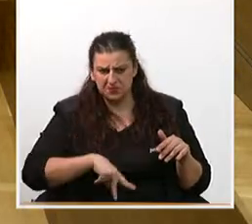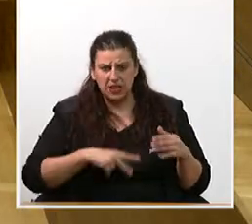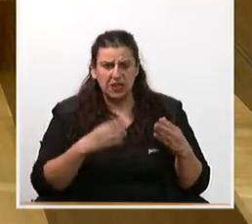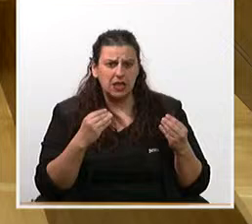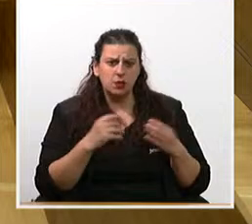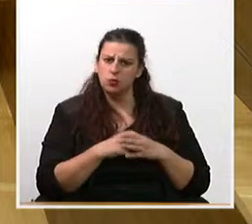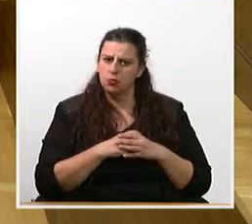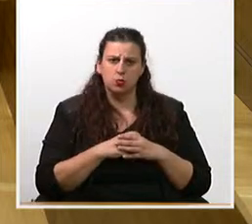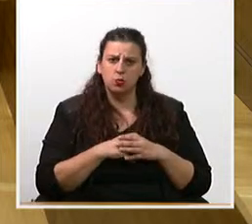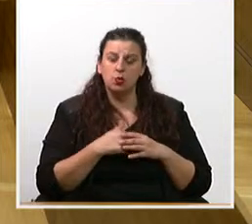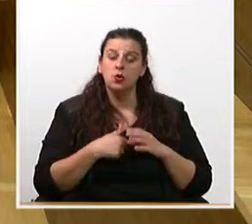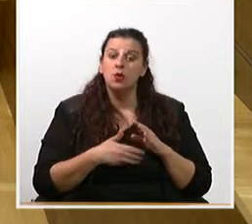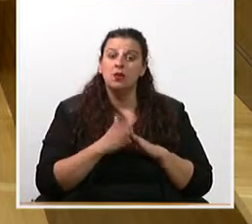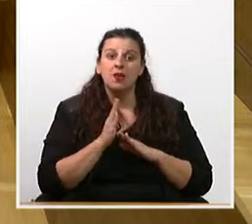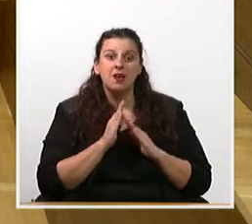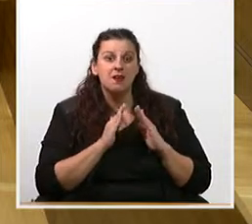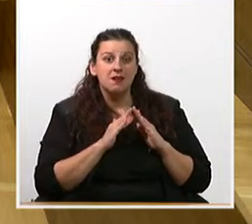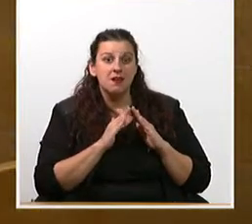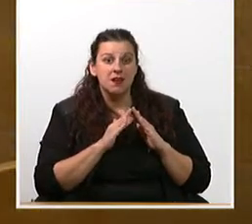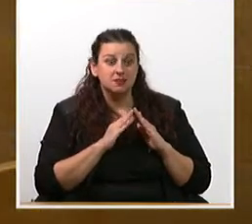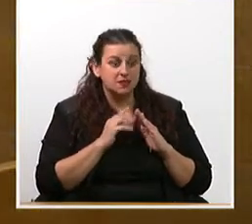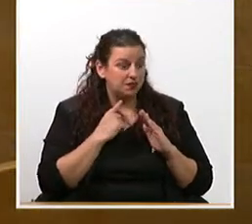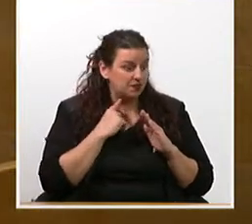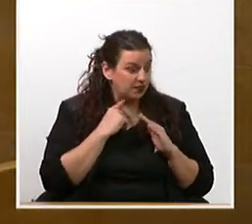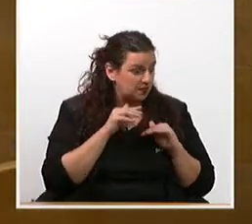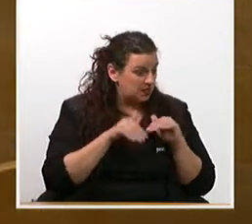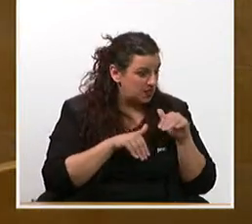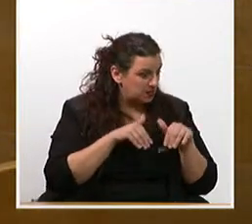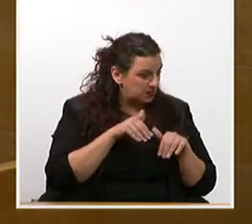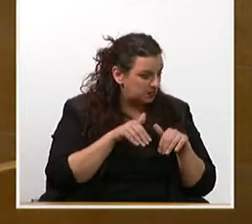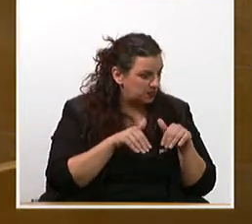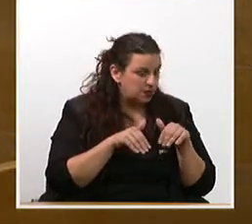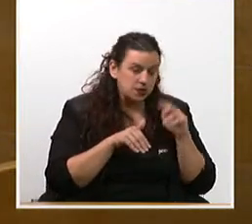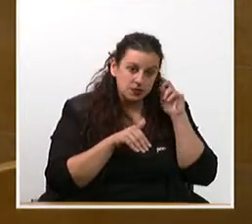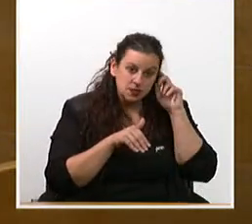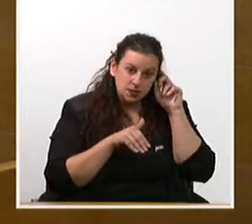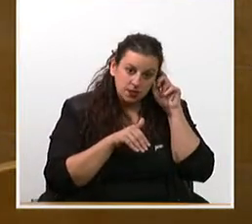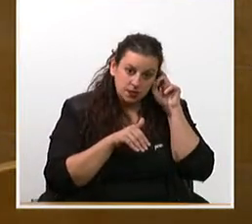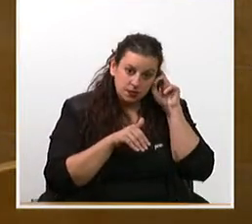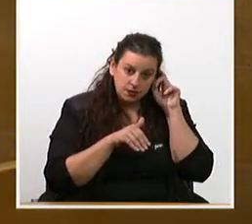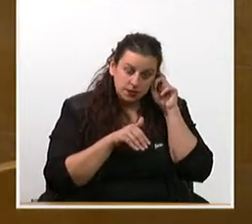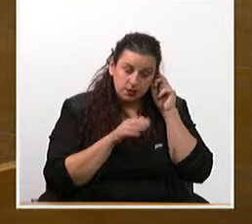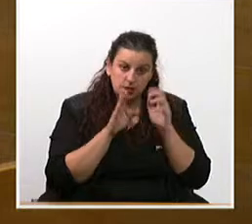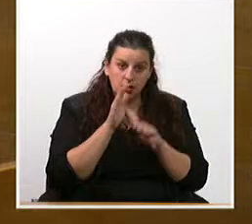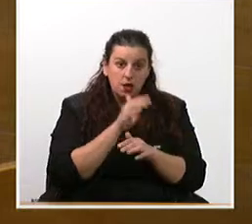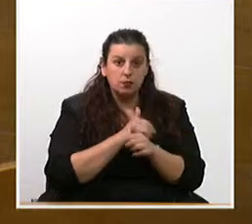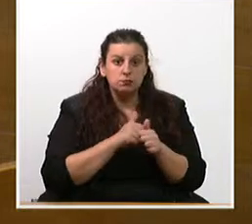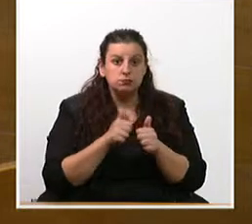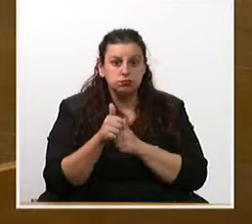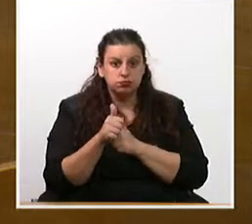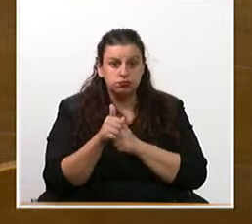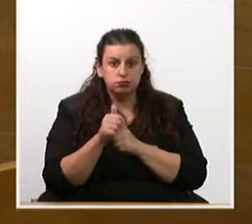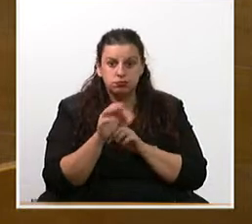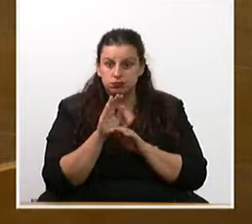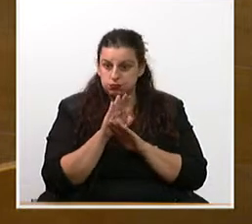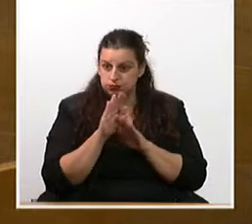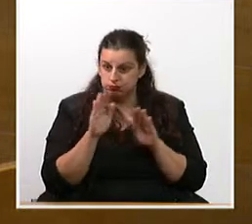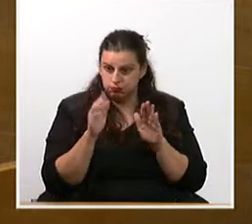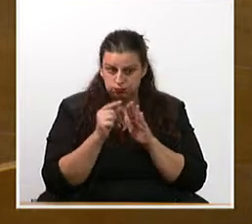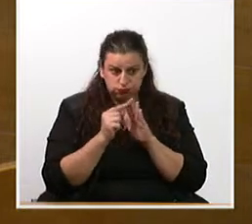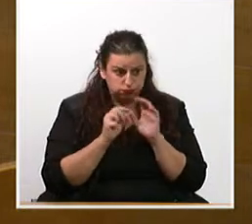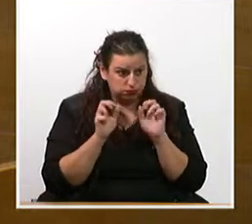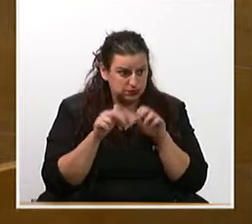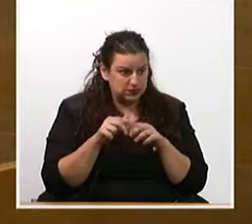antes de irme a mi casa habiendo perdido las elecciones eh priorizar sin ningún tipo de criterio